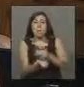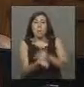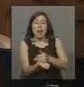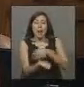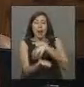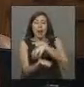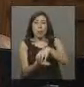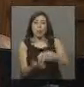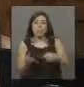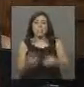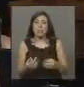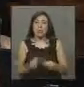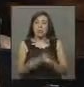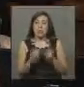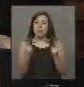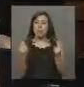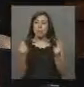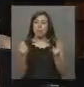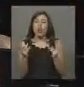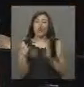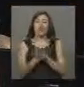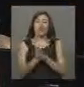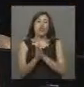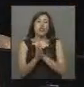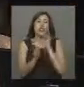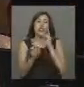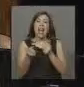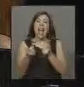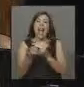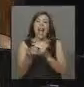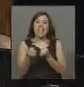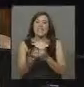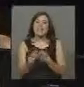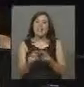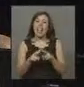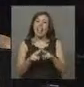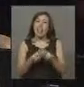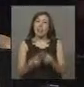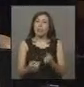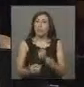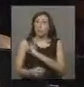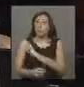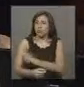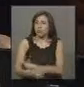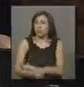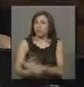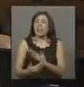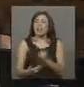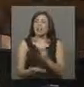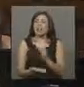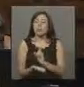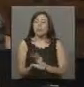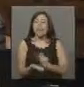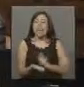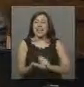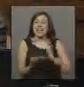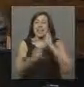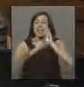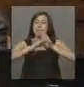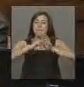seguridad pública y acompañado todo con una asesoría técnica cercana y robusta por parte de la Subsecretaría de Prevención del